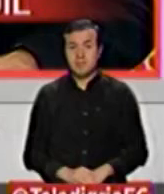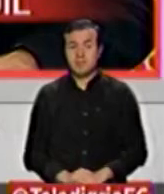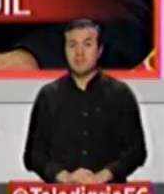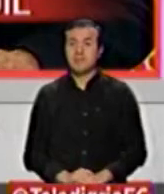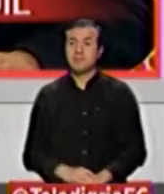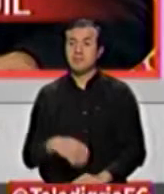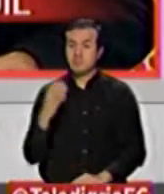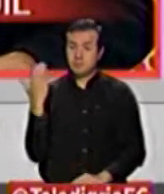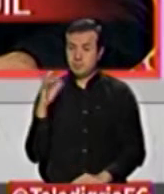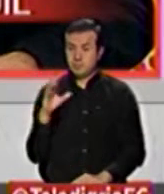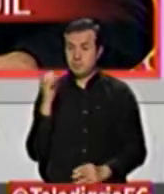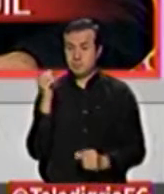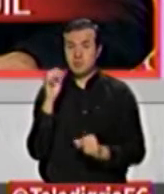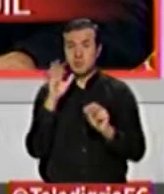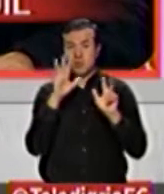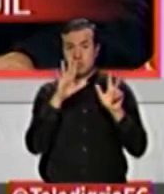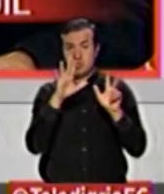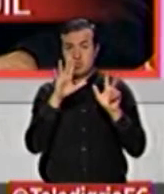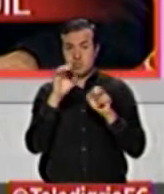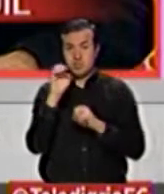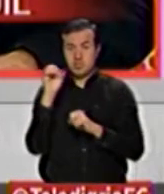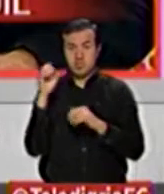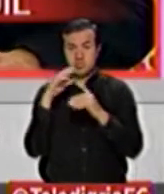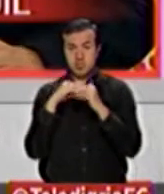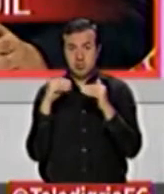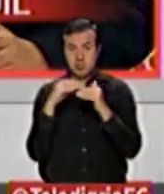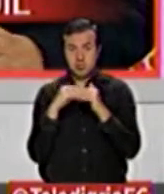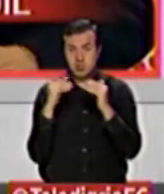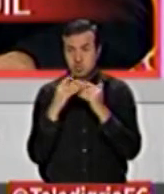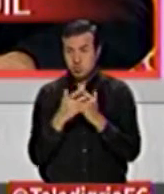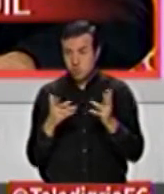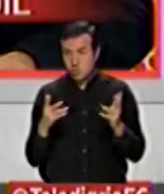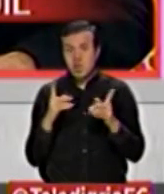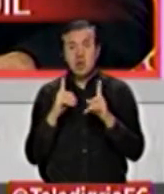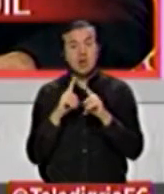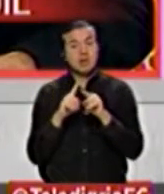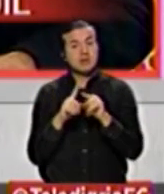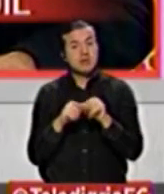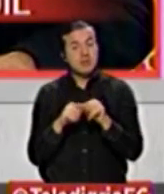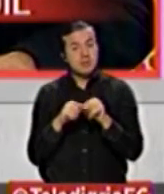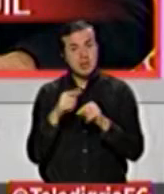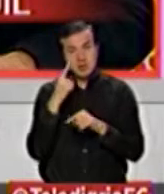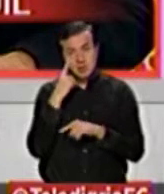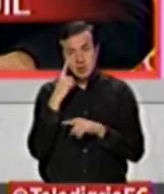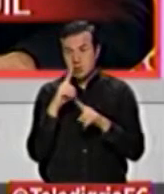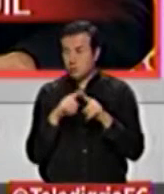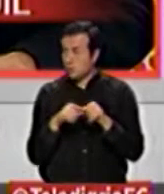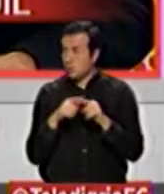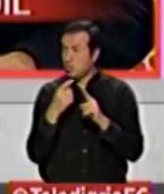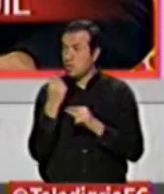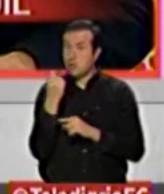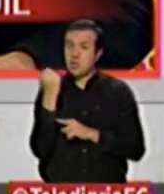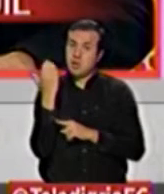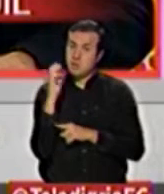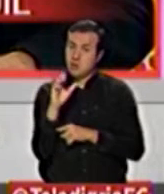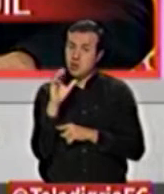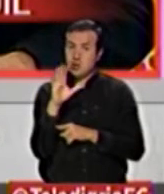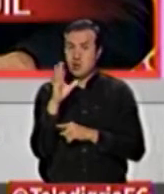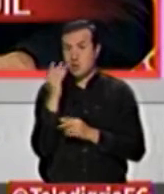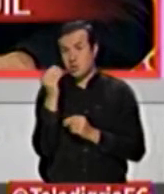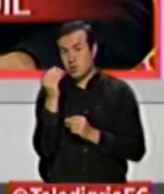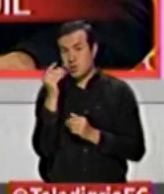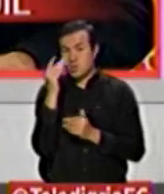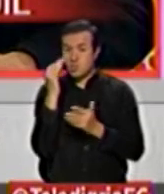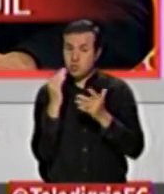El capital inicial es de $800 y dependiendo del capital se estima el costo